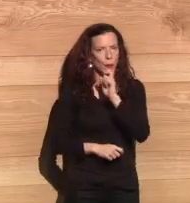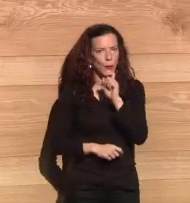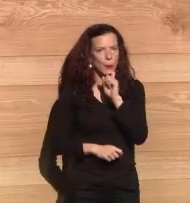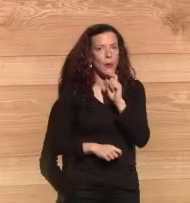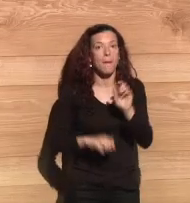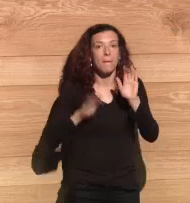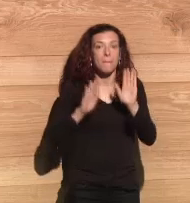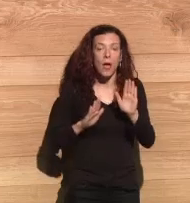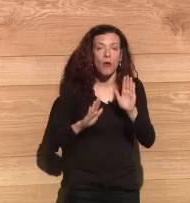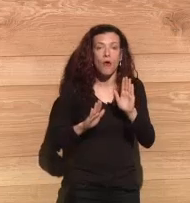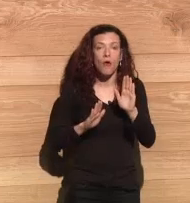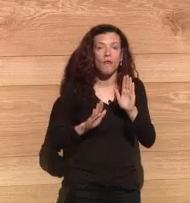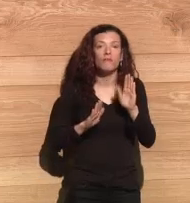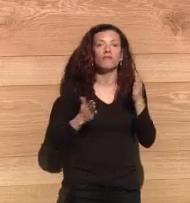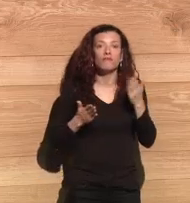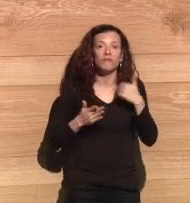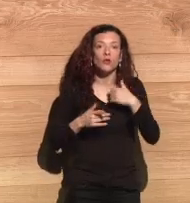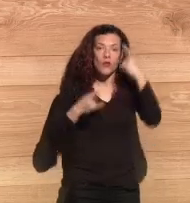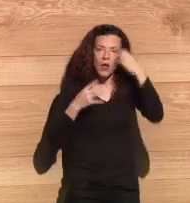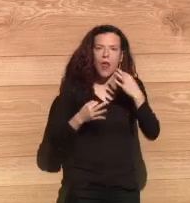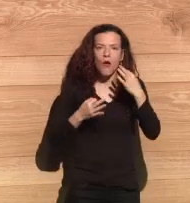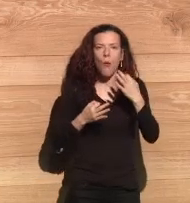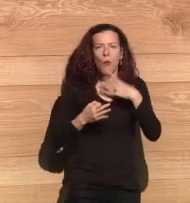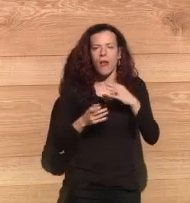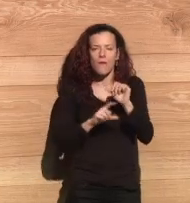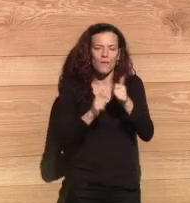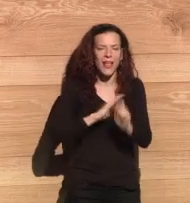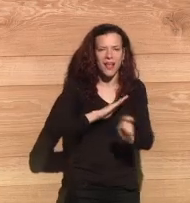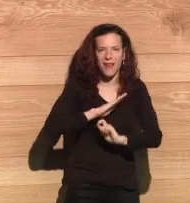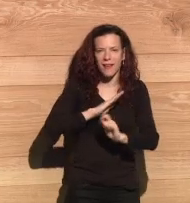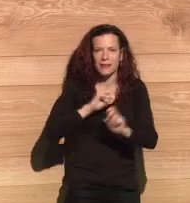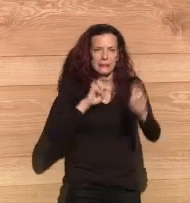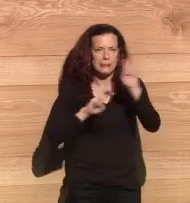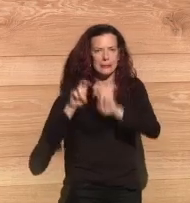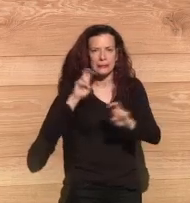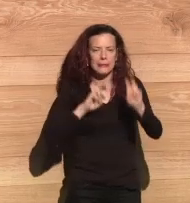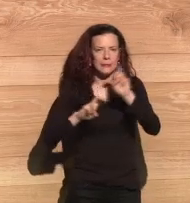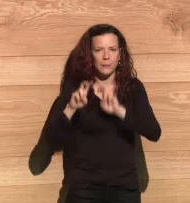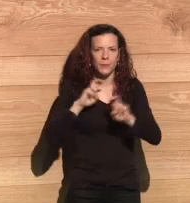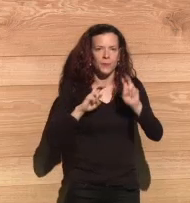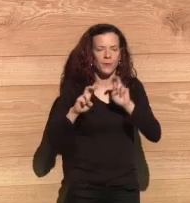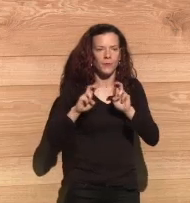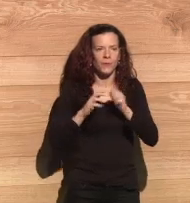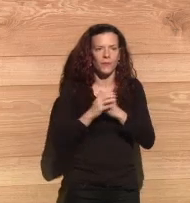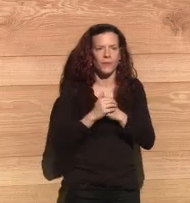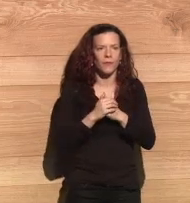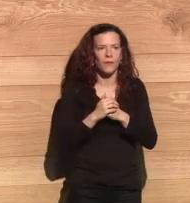pero yo creo que hay maneras de hacerlo, ¿no? De una manera así,